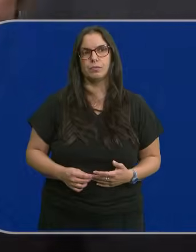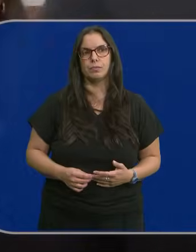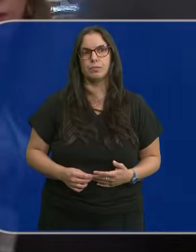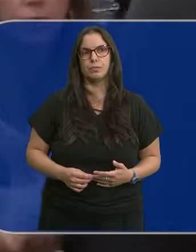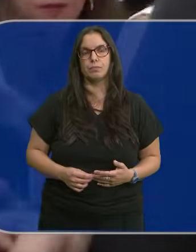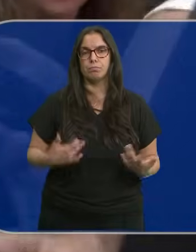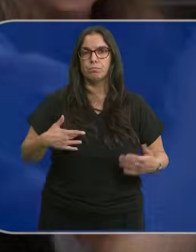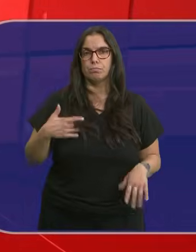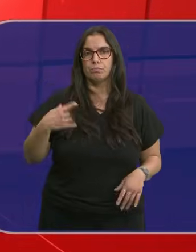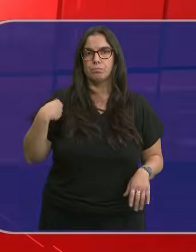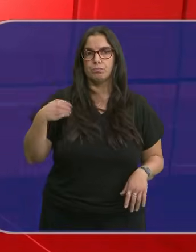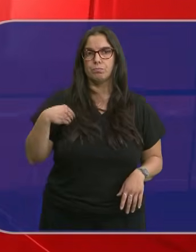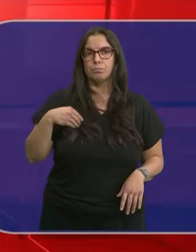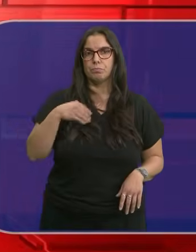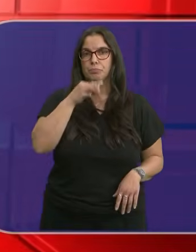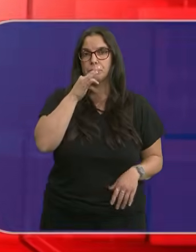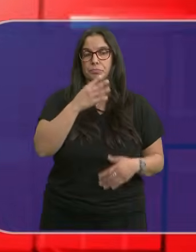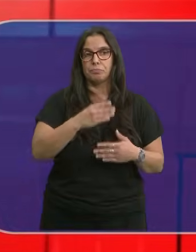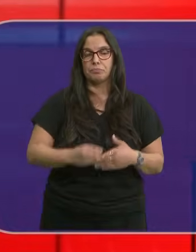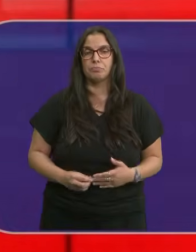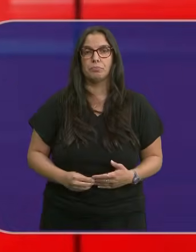Que ese informe de